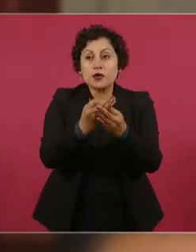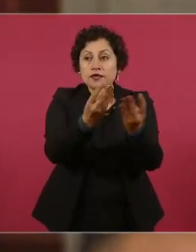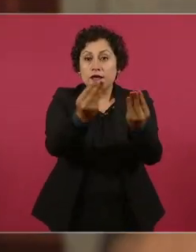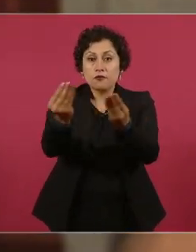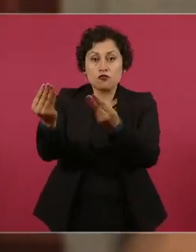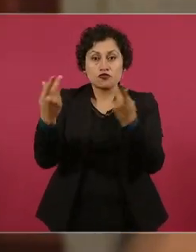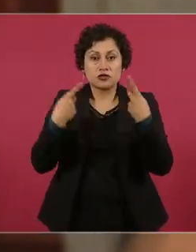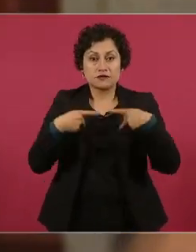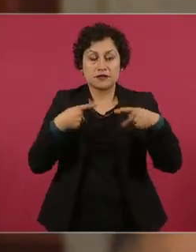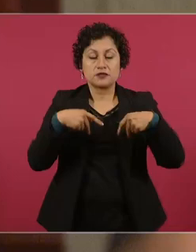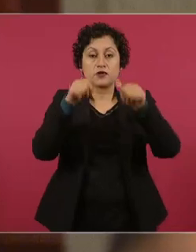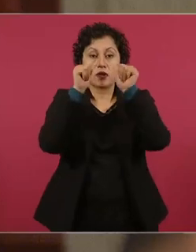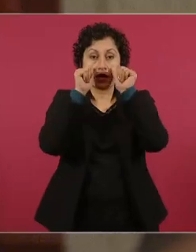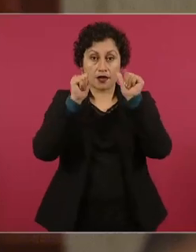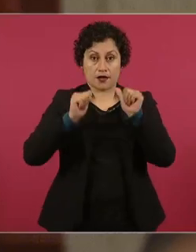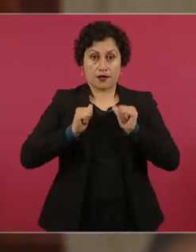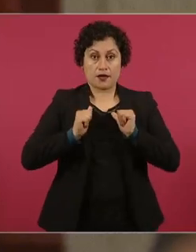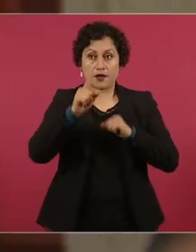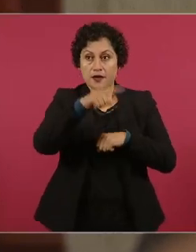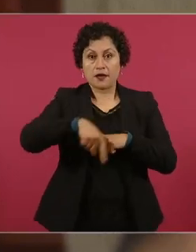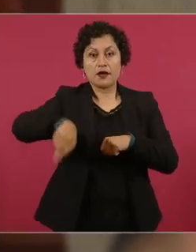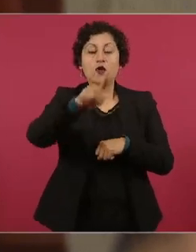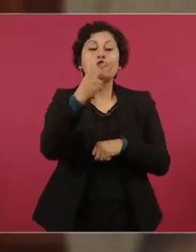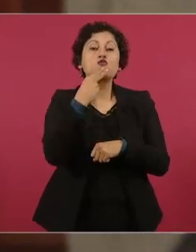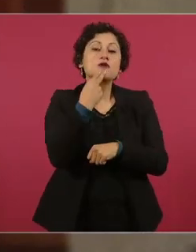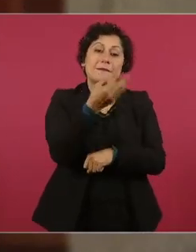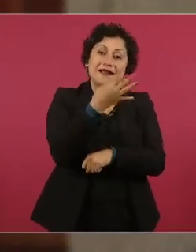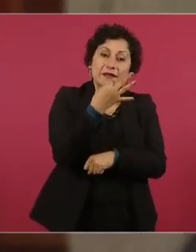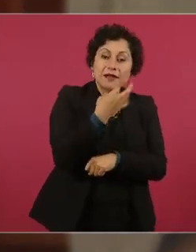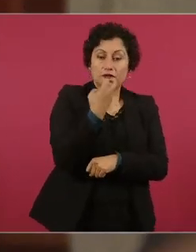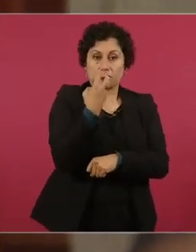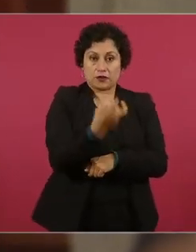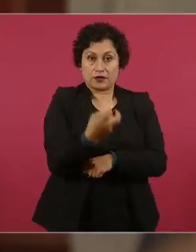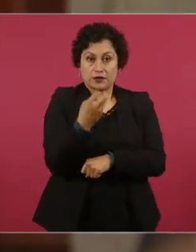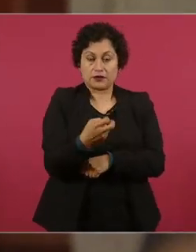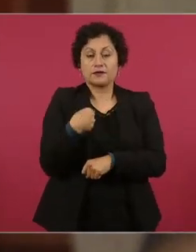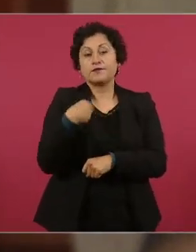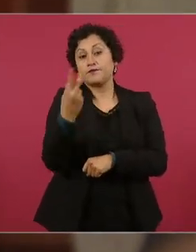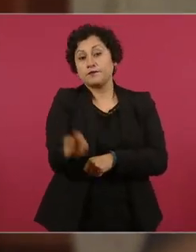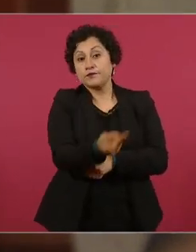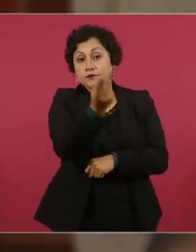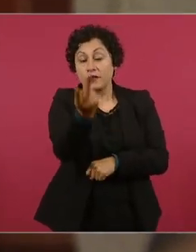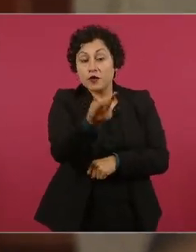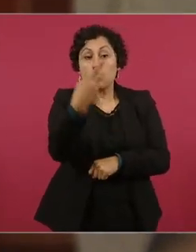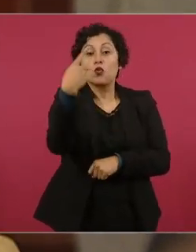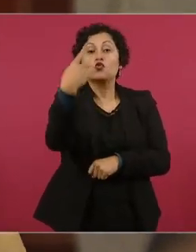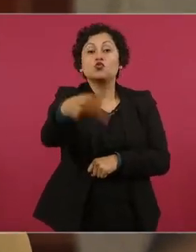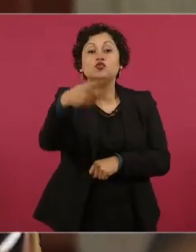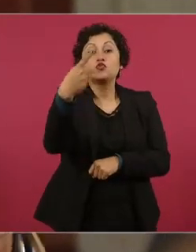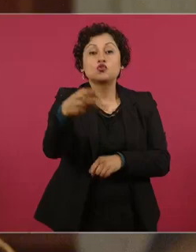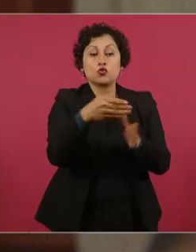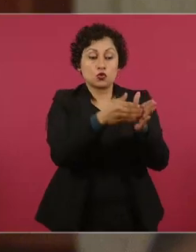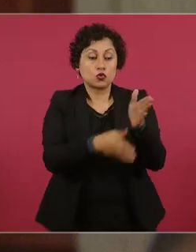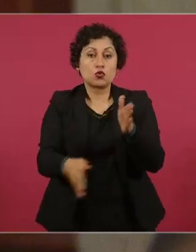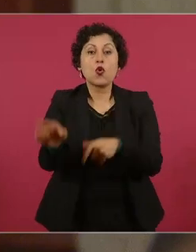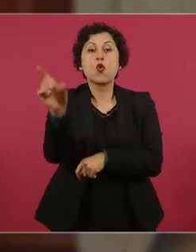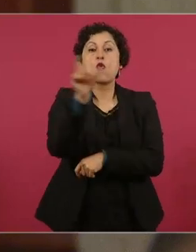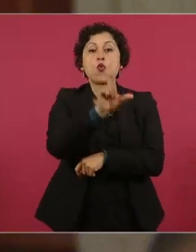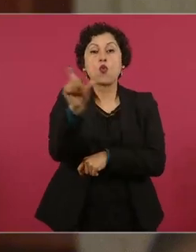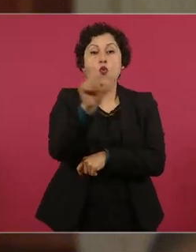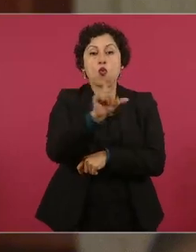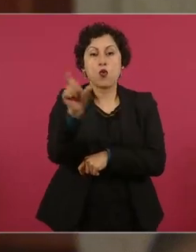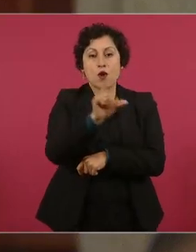pacientes de este tipo de medicamentos y otros más. ¿Estamos hablando de que el plazo para que el gobierno federal cuente y abastezca de estos